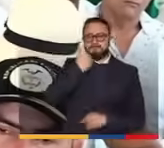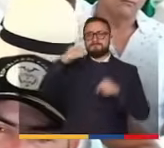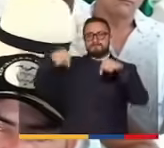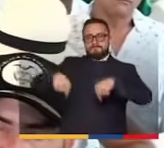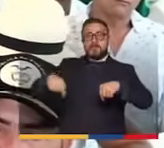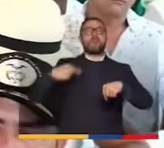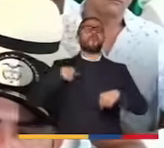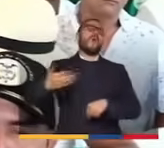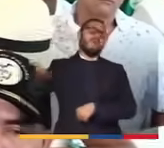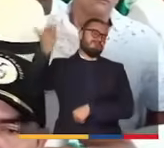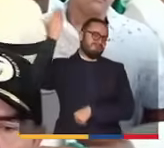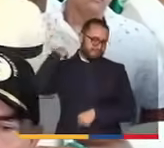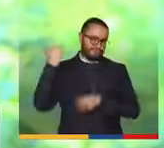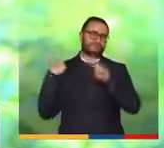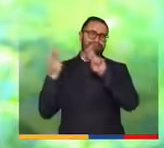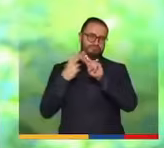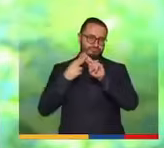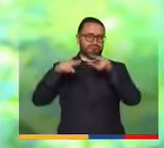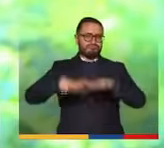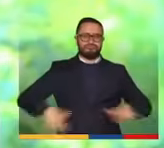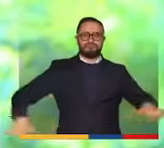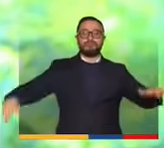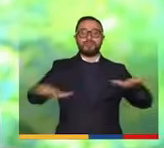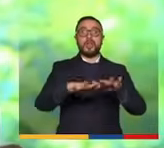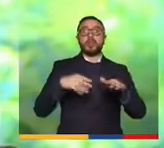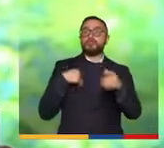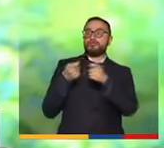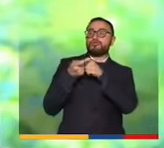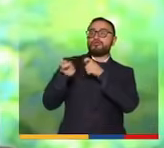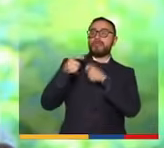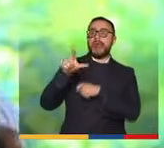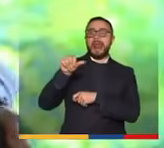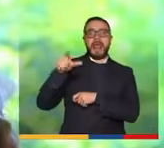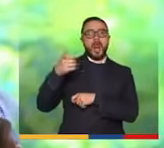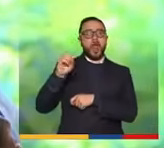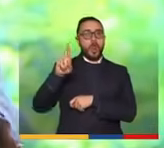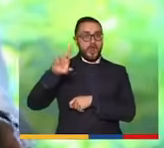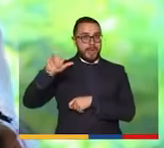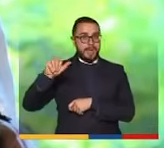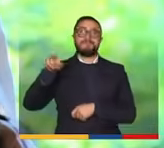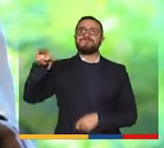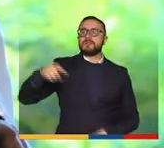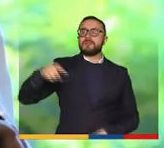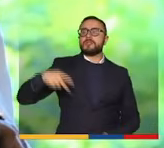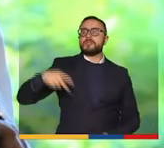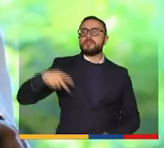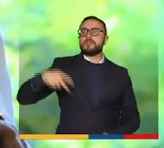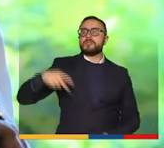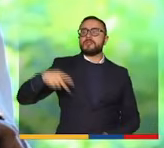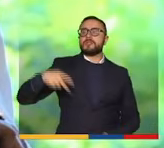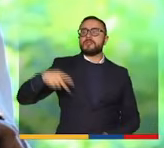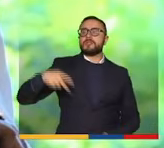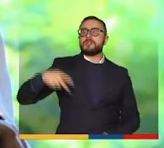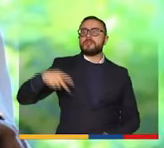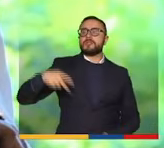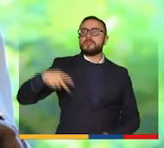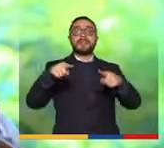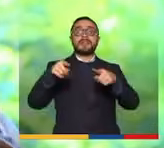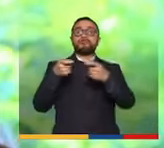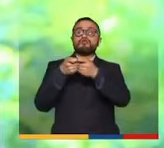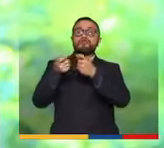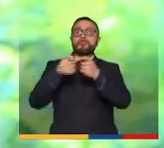estas tierras, caminé cerca de la gloria y dormí cerca de la